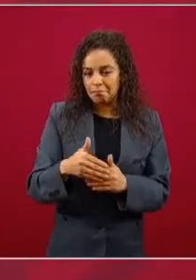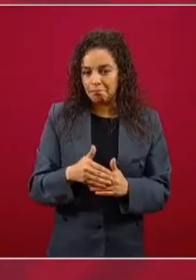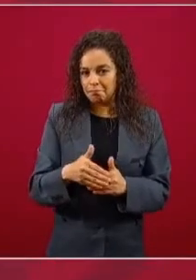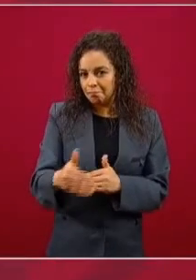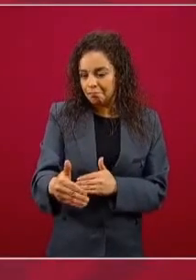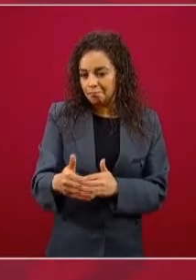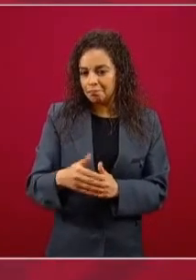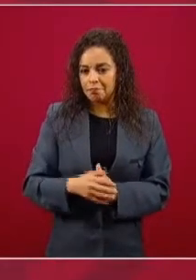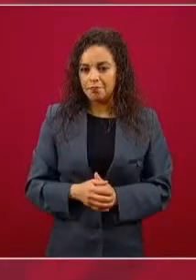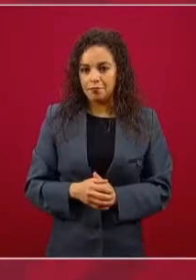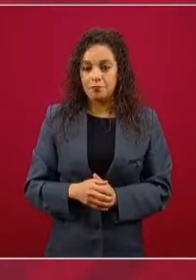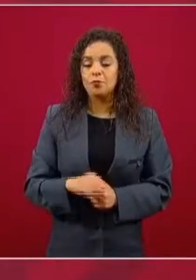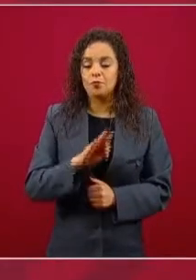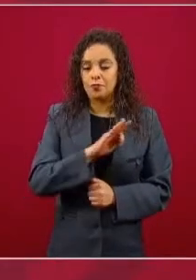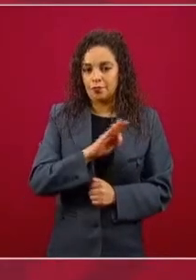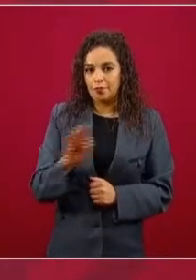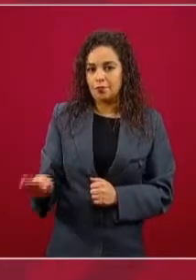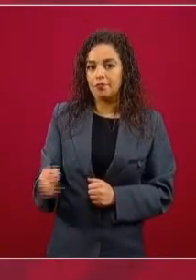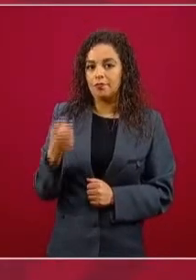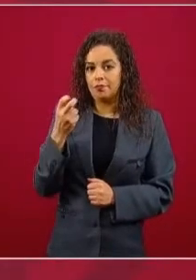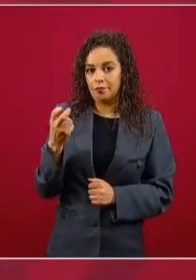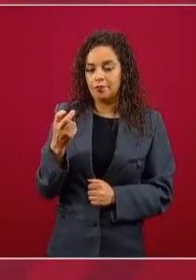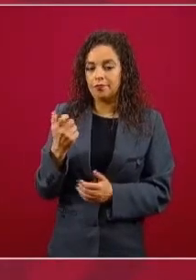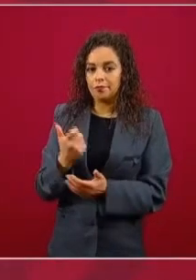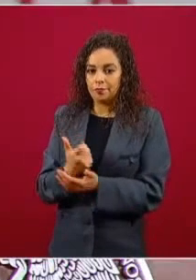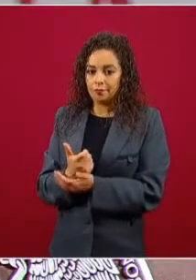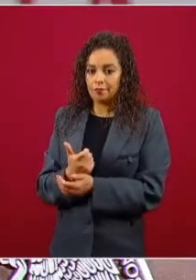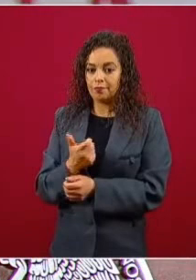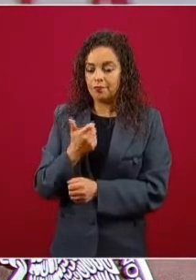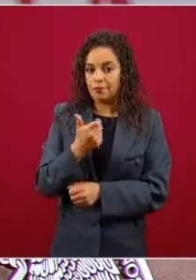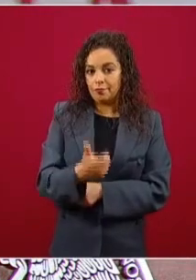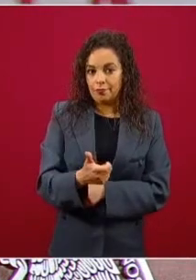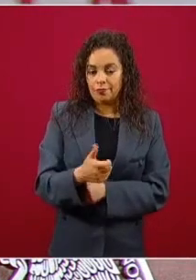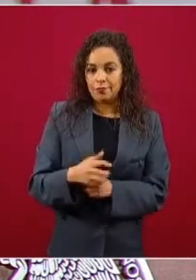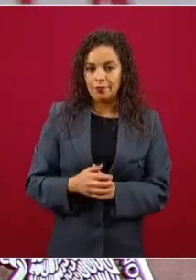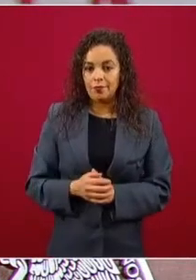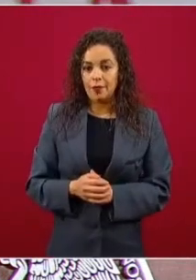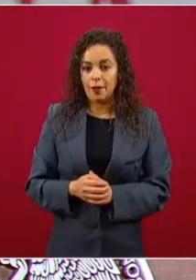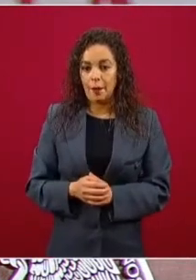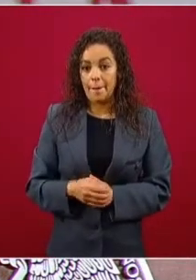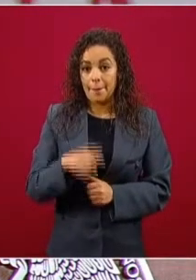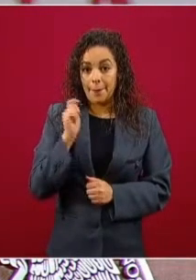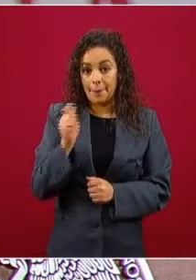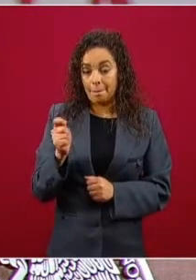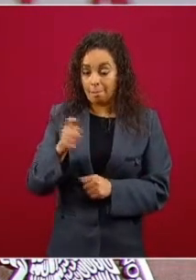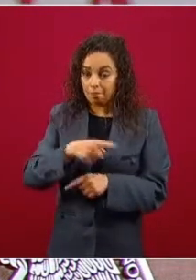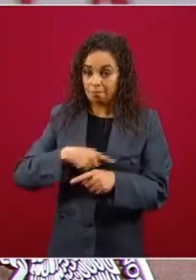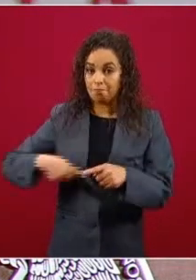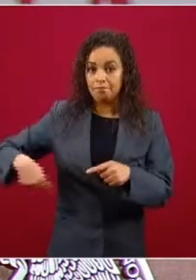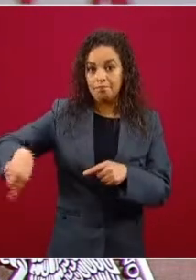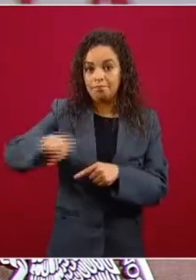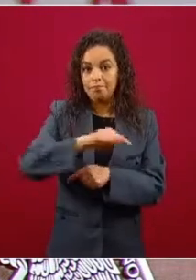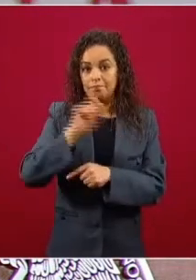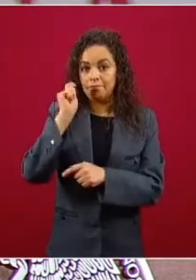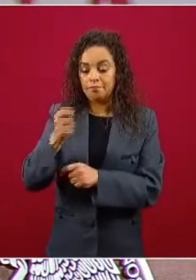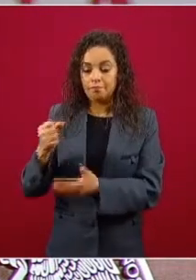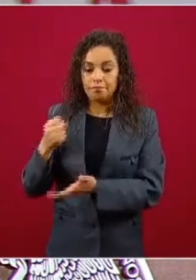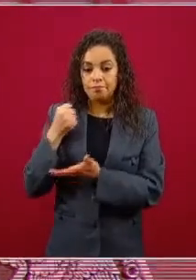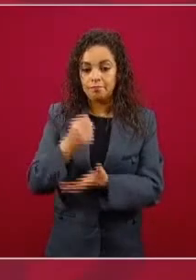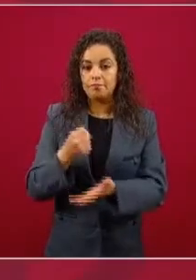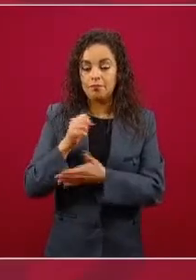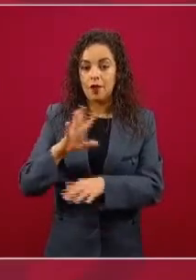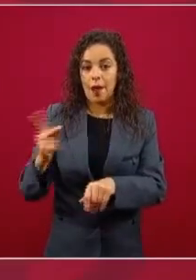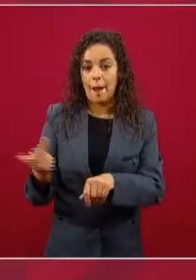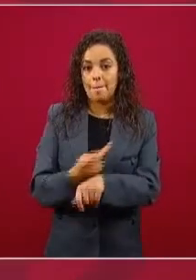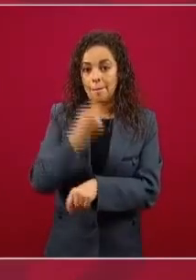para pagarle de esa forma al pueblo lo que se va a invertir en la formación